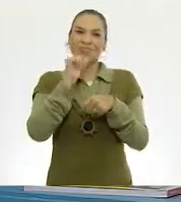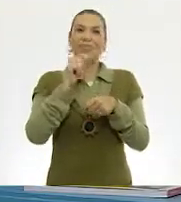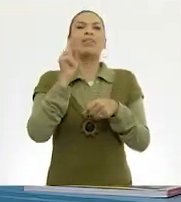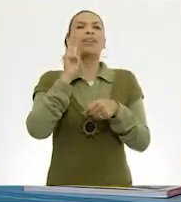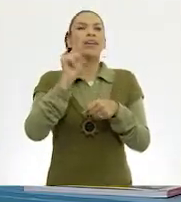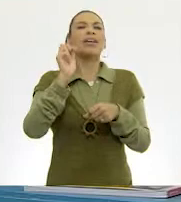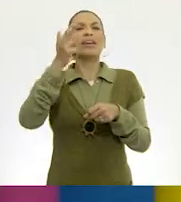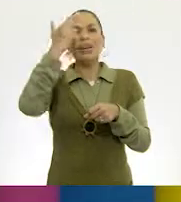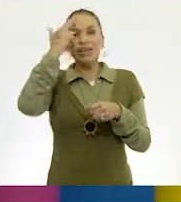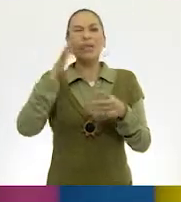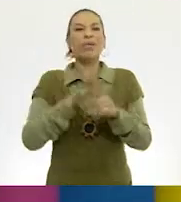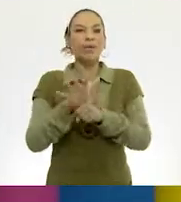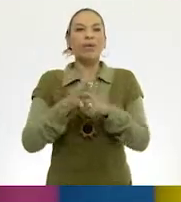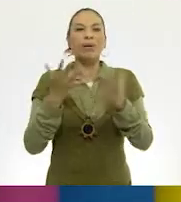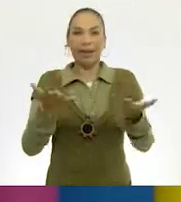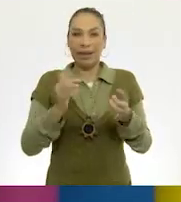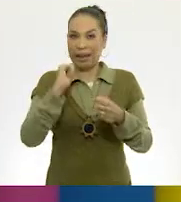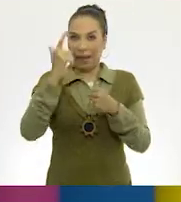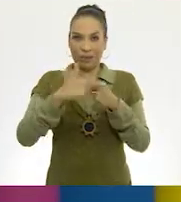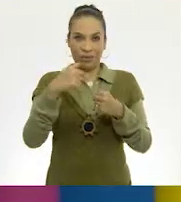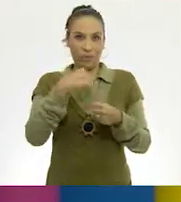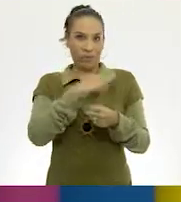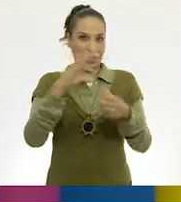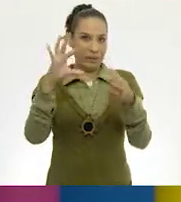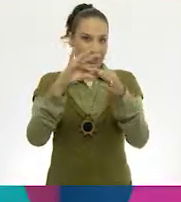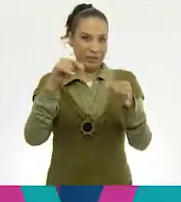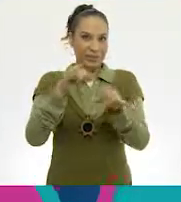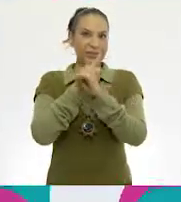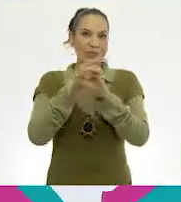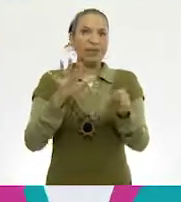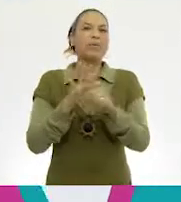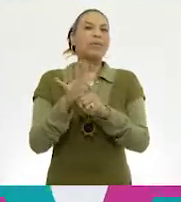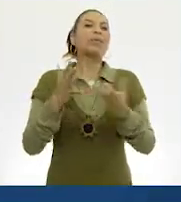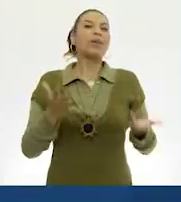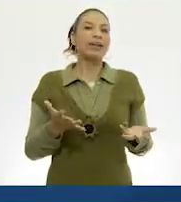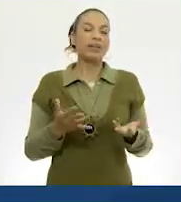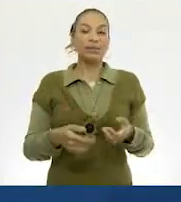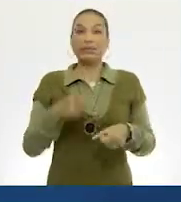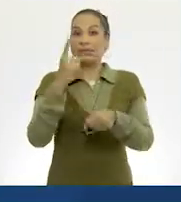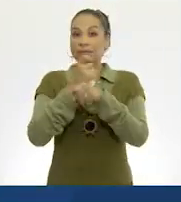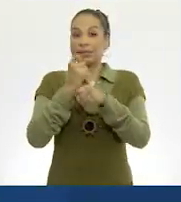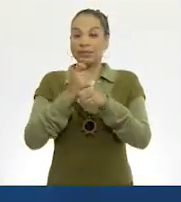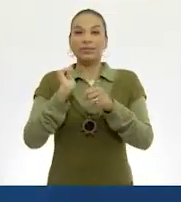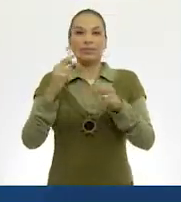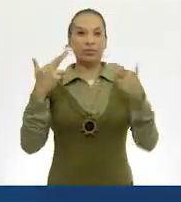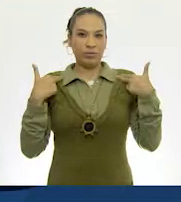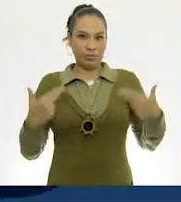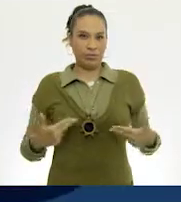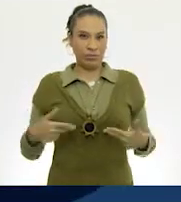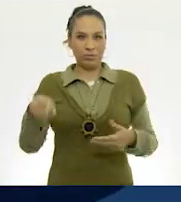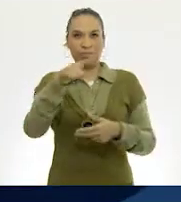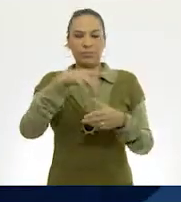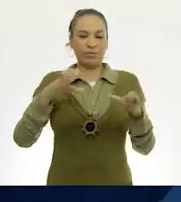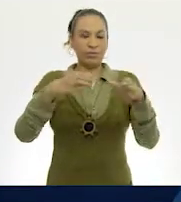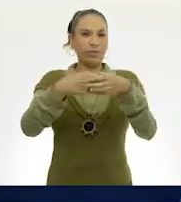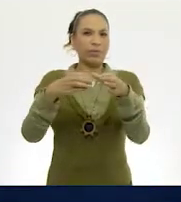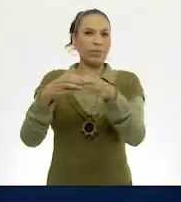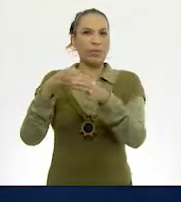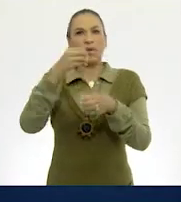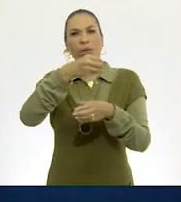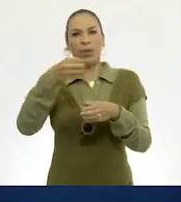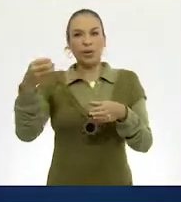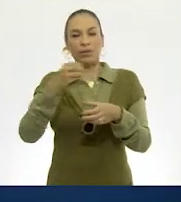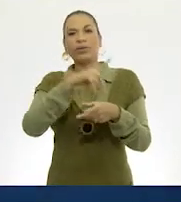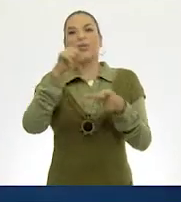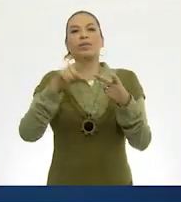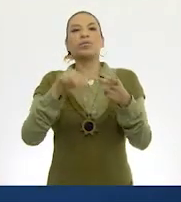debemos de recordar. Algo que yo puedo concluir de esta información es que primero que los seres humanos se organizaban, y segundo